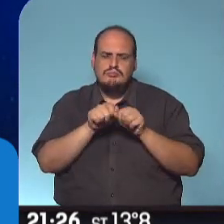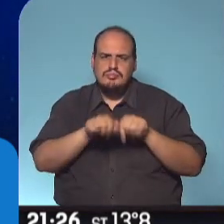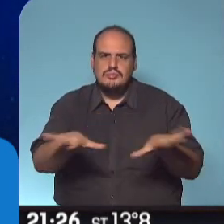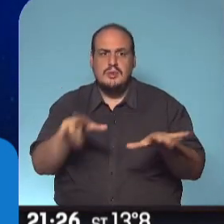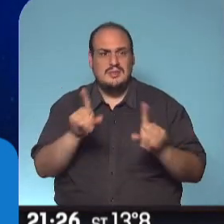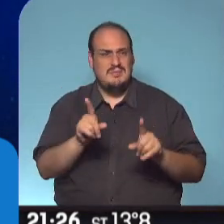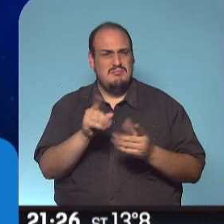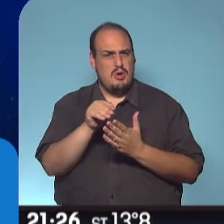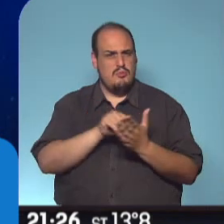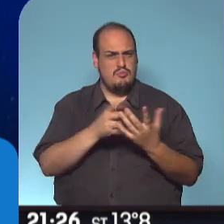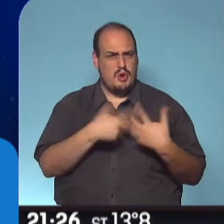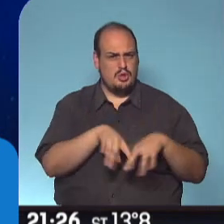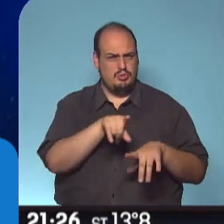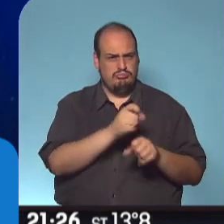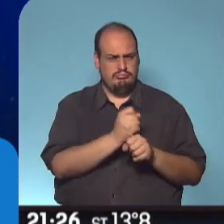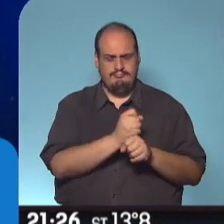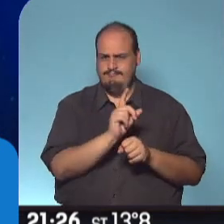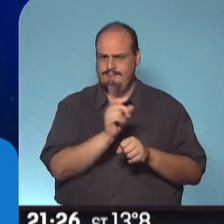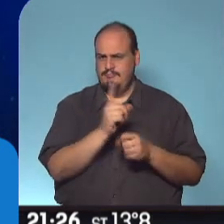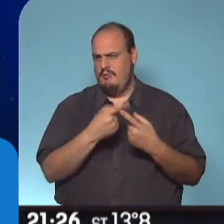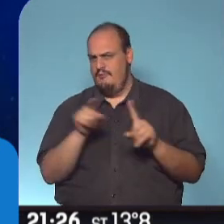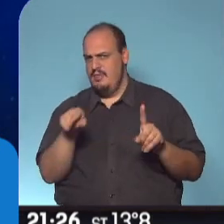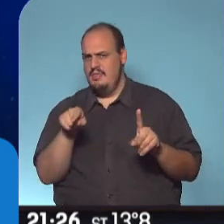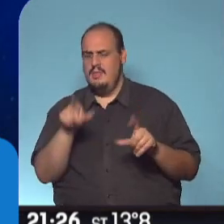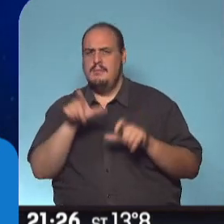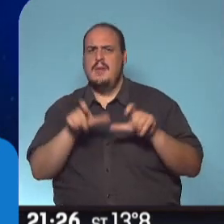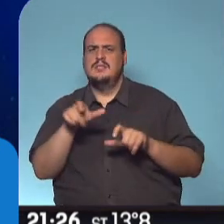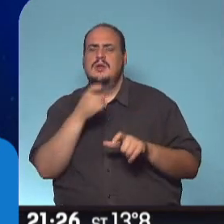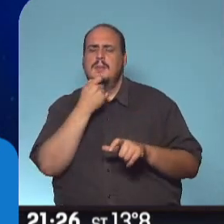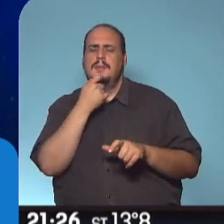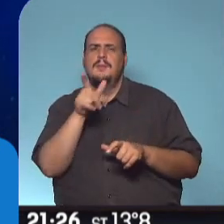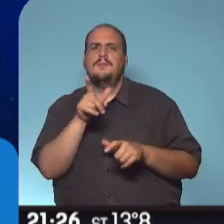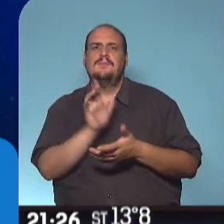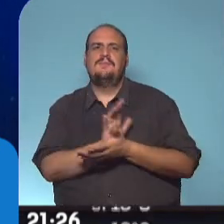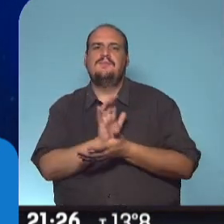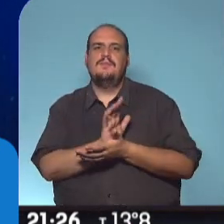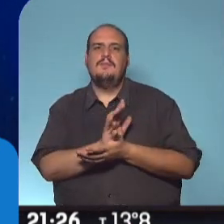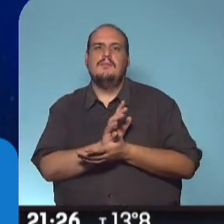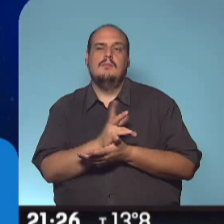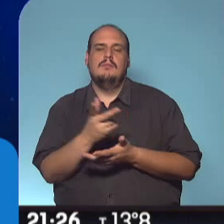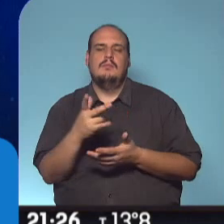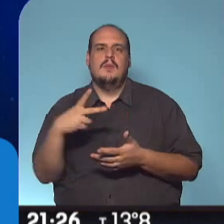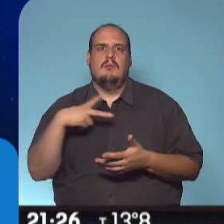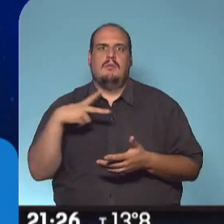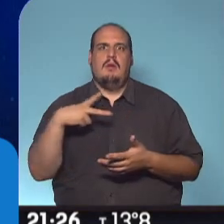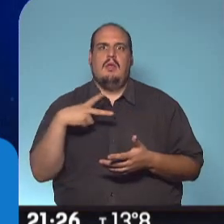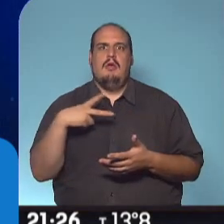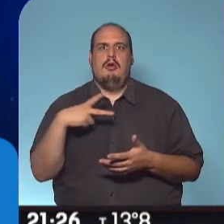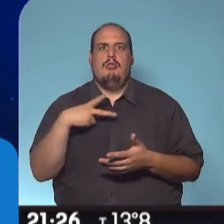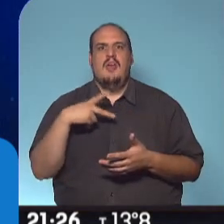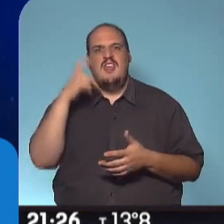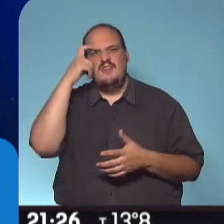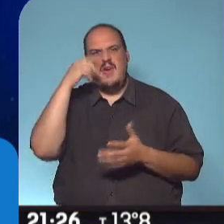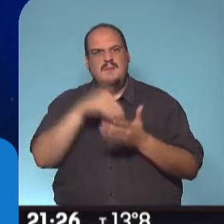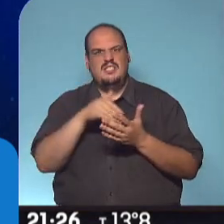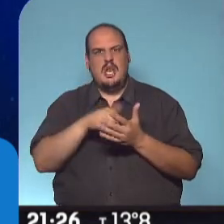el que están trabajando ustedes, que hablaba de aquellos que tienen bienes por una cifra, esa cifra o más de 10 millones